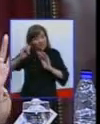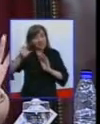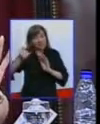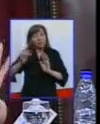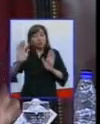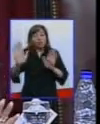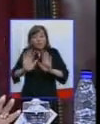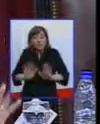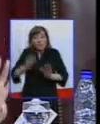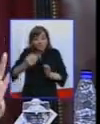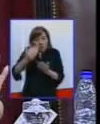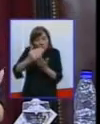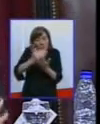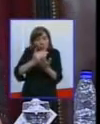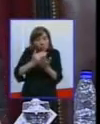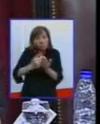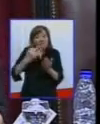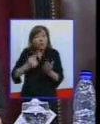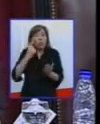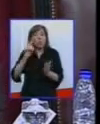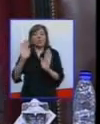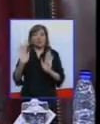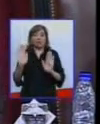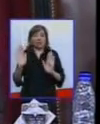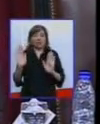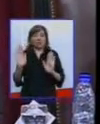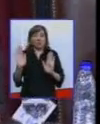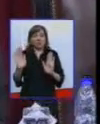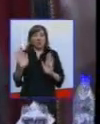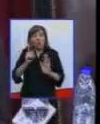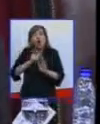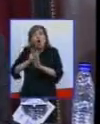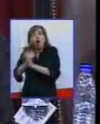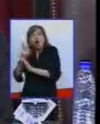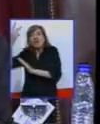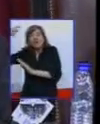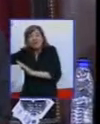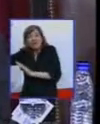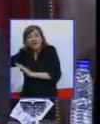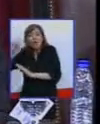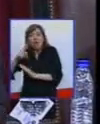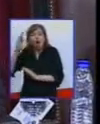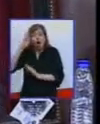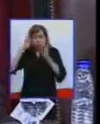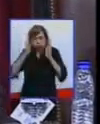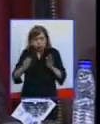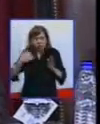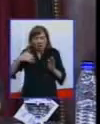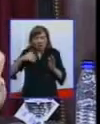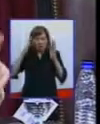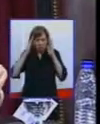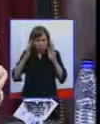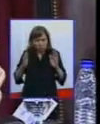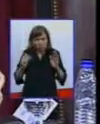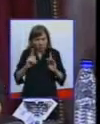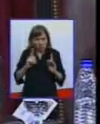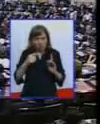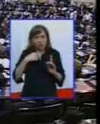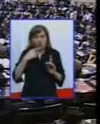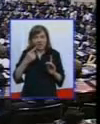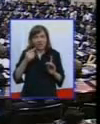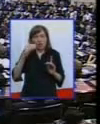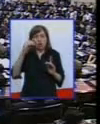norma inteligente y cuidada, ni xenofóbica ni chauvinista. Chauvinista, dije, no